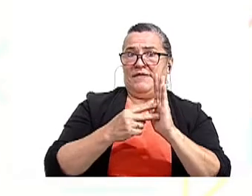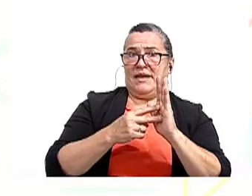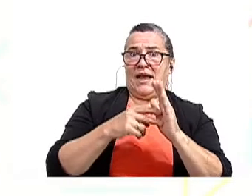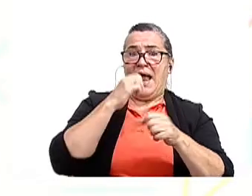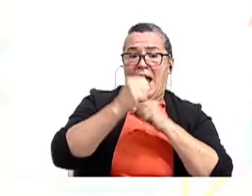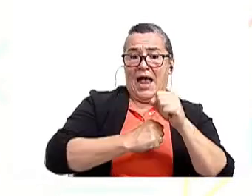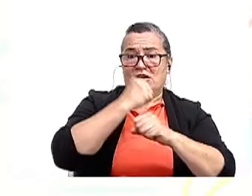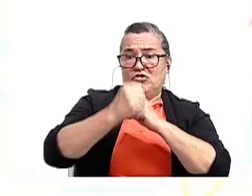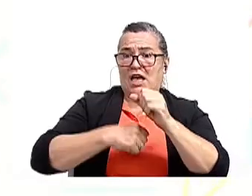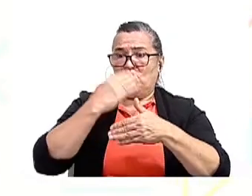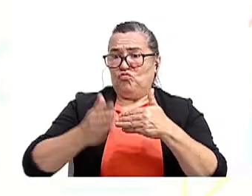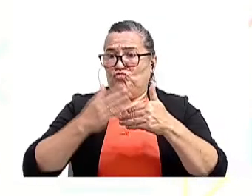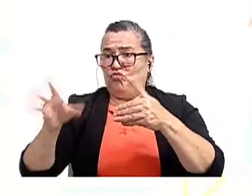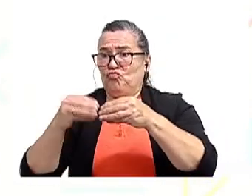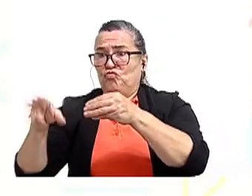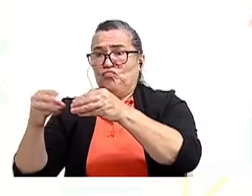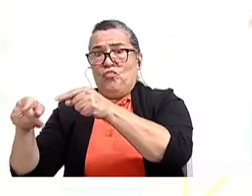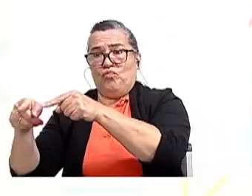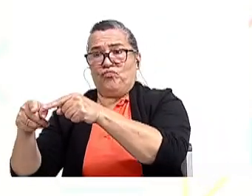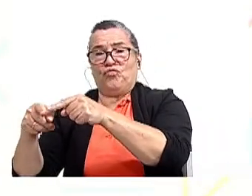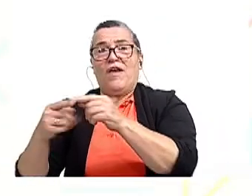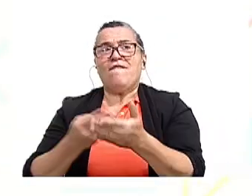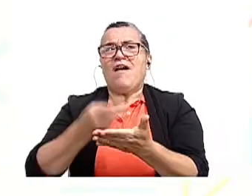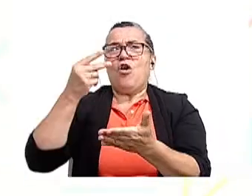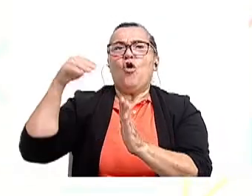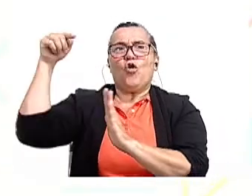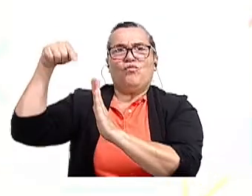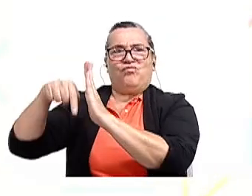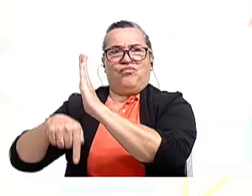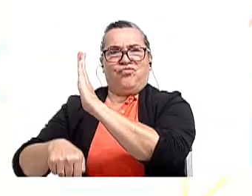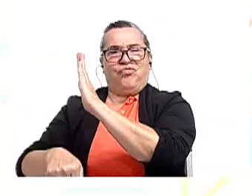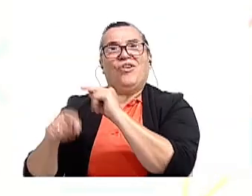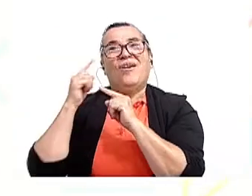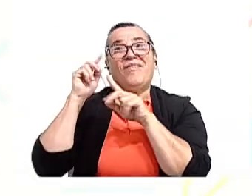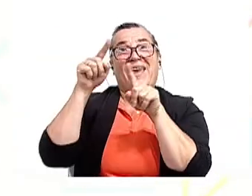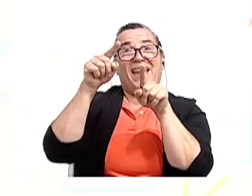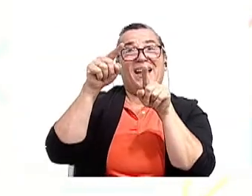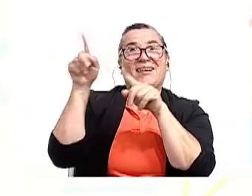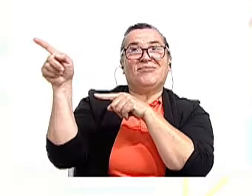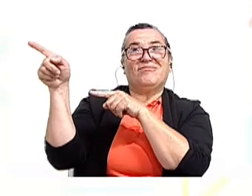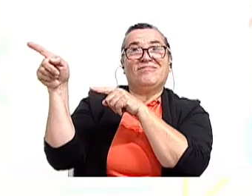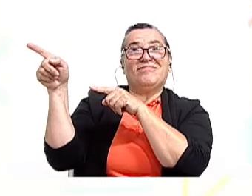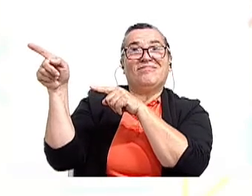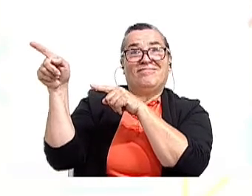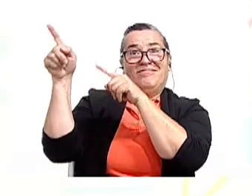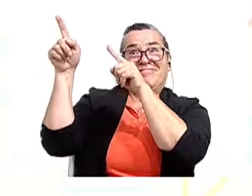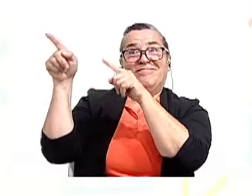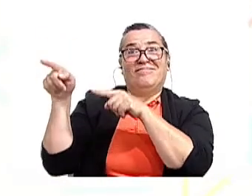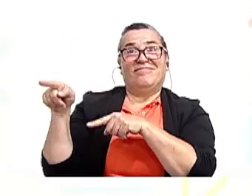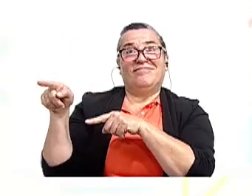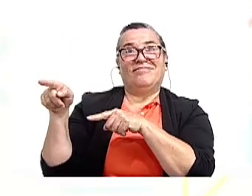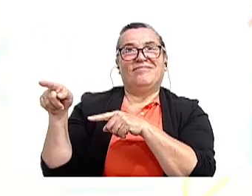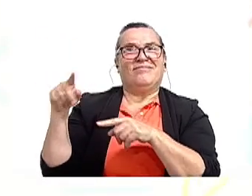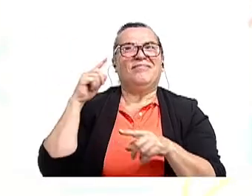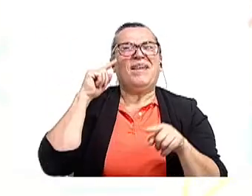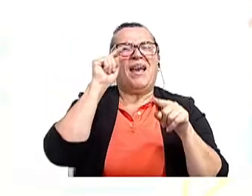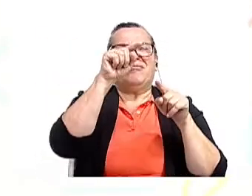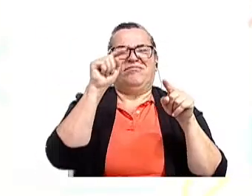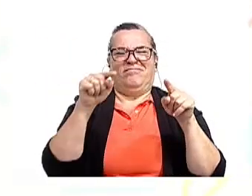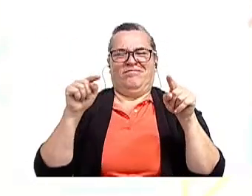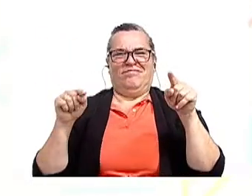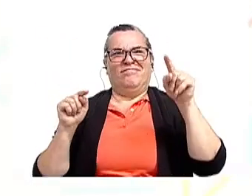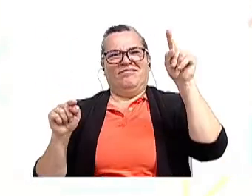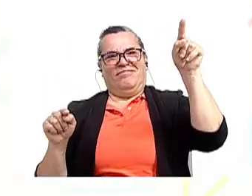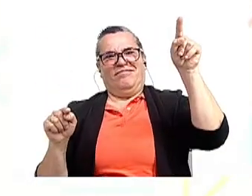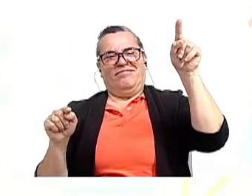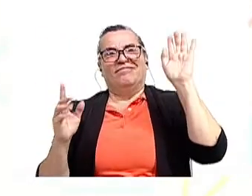ven? Aquí podemos ver algunos puntos de esta gráfica, que fueron los que calculamos nosotros.